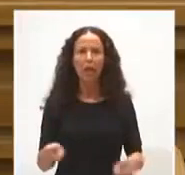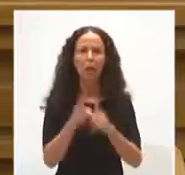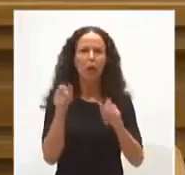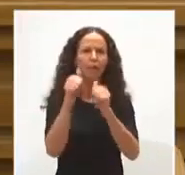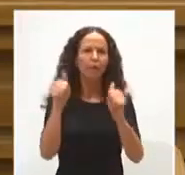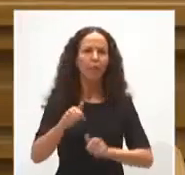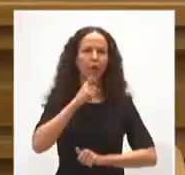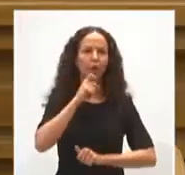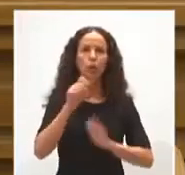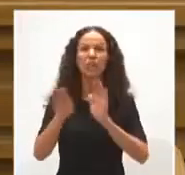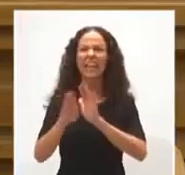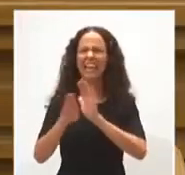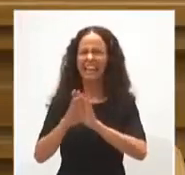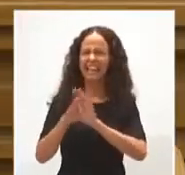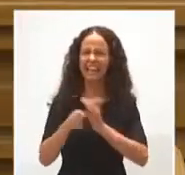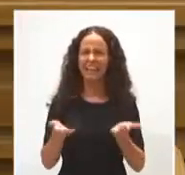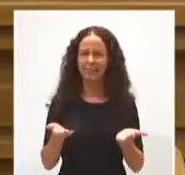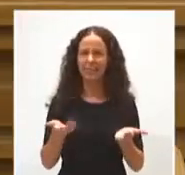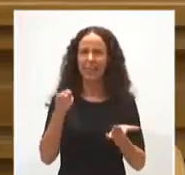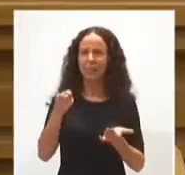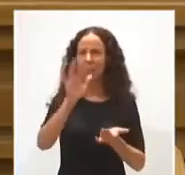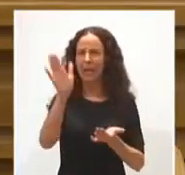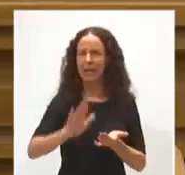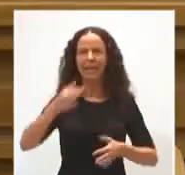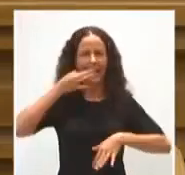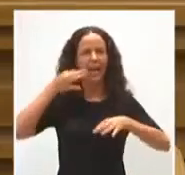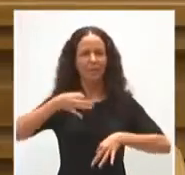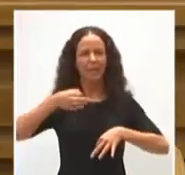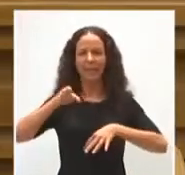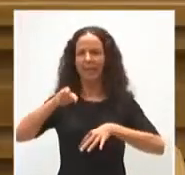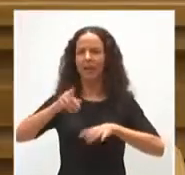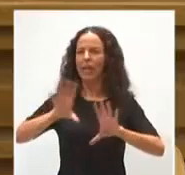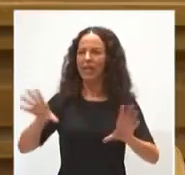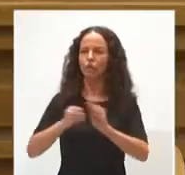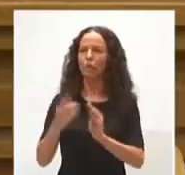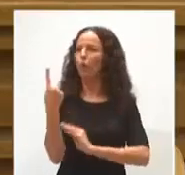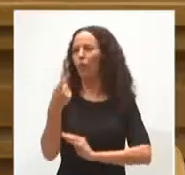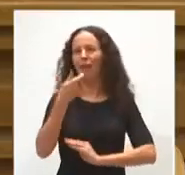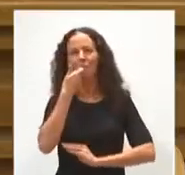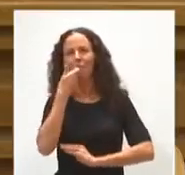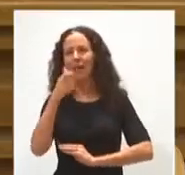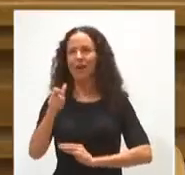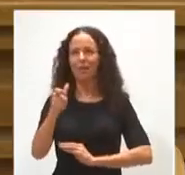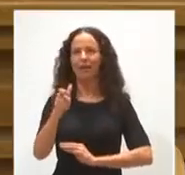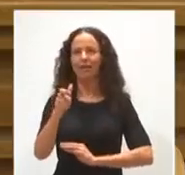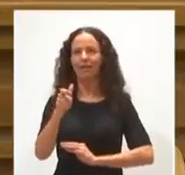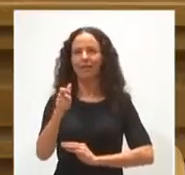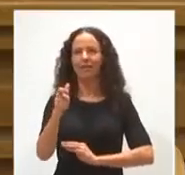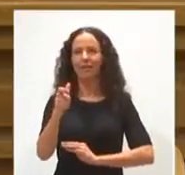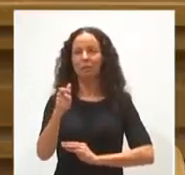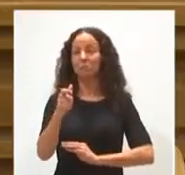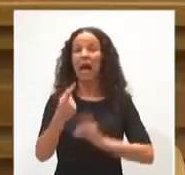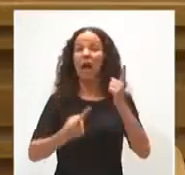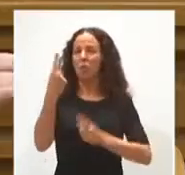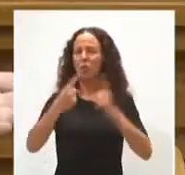seguir me parece realmente que una sola palabra resume muy bien resume muy bien lo que entiende alguno por la